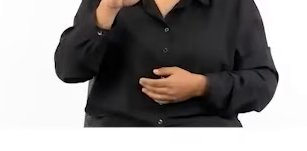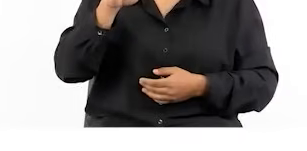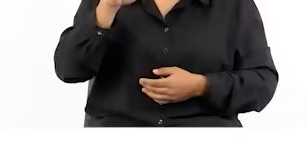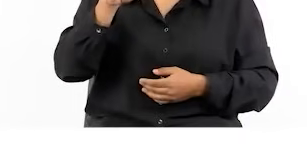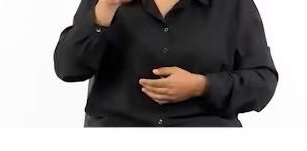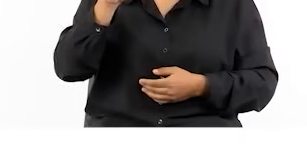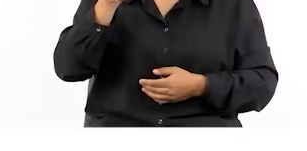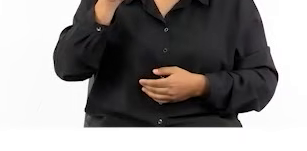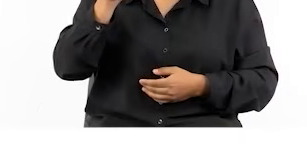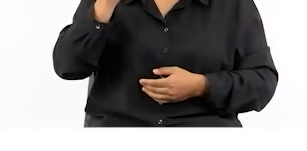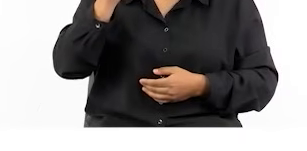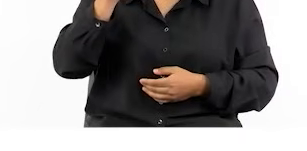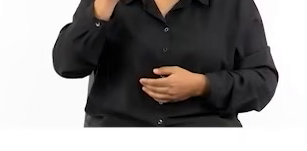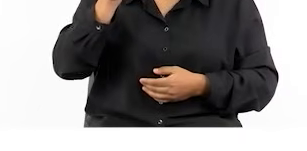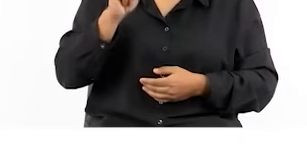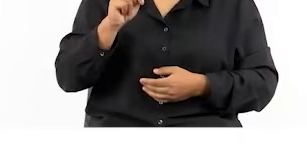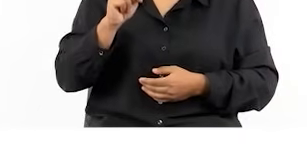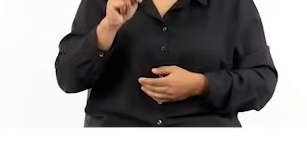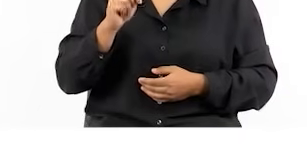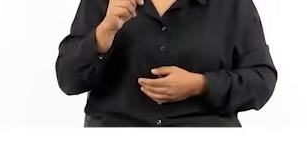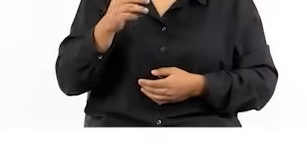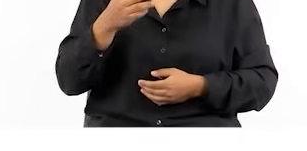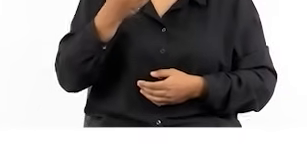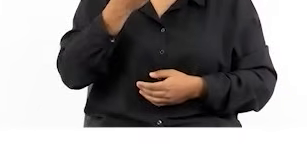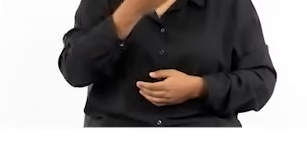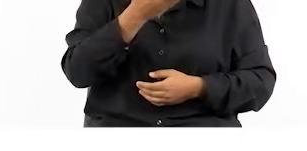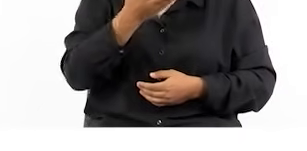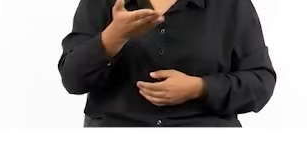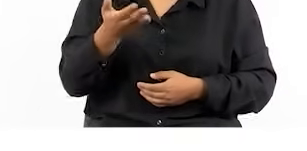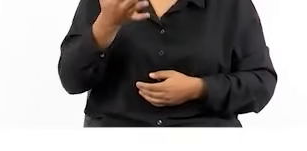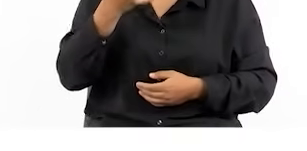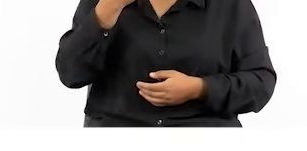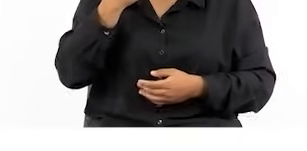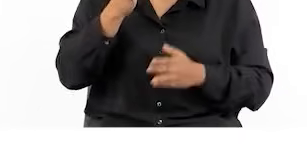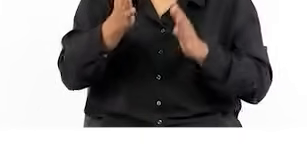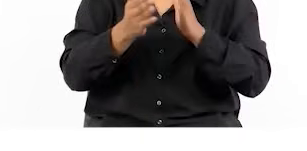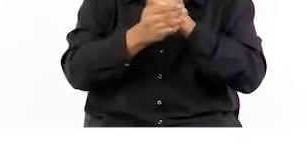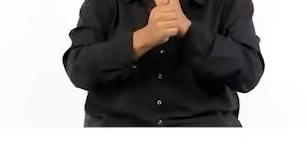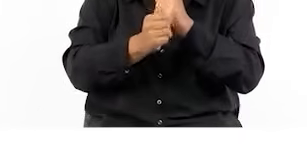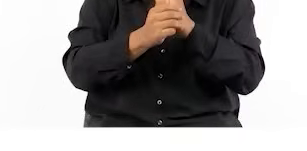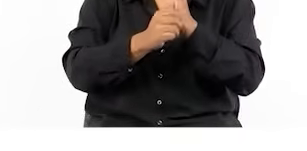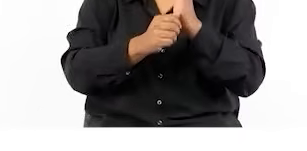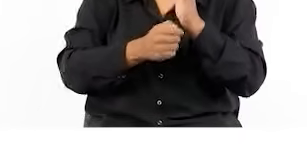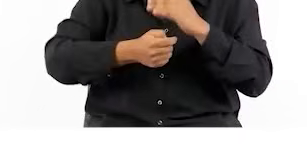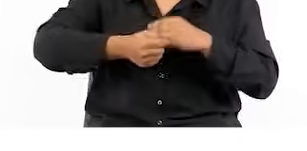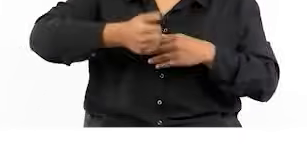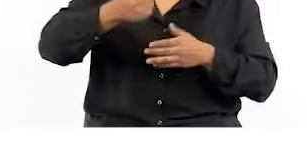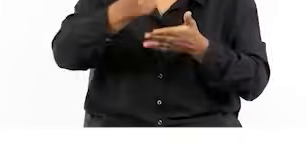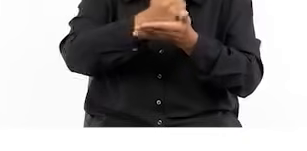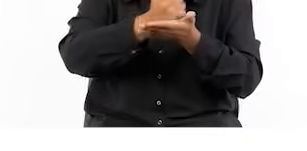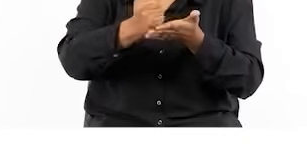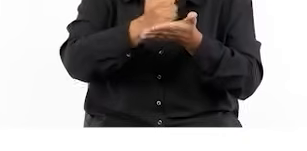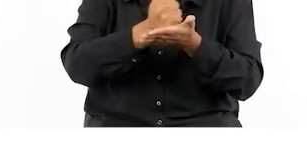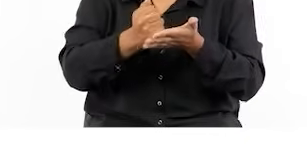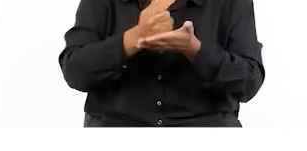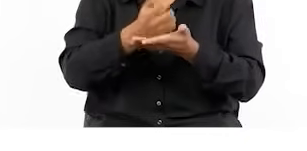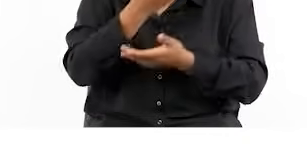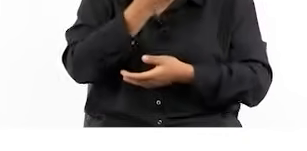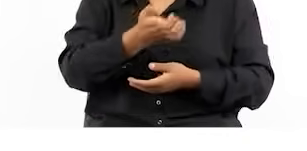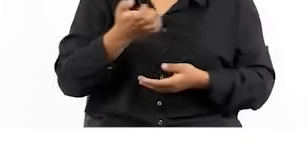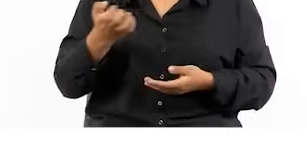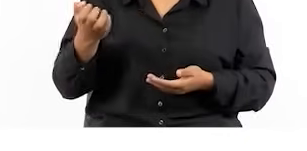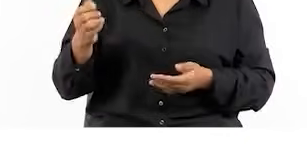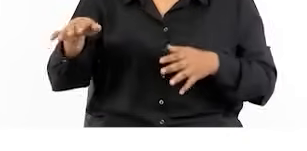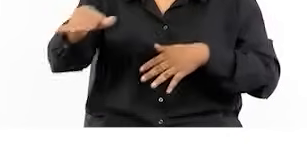Tenemos también la erosión, que se ocasiona por agentes erosivos. Los agentes erosivos son capaces